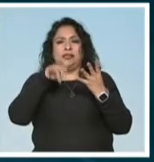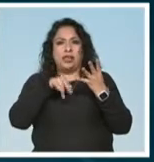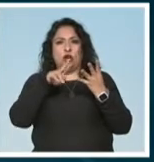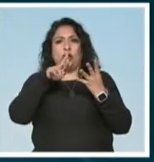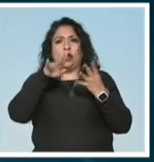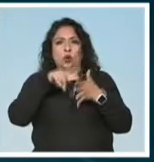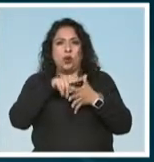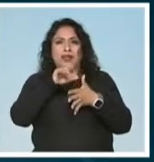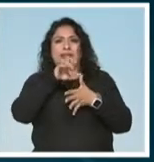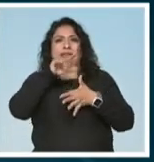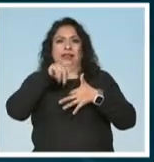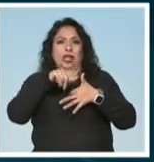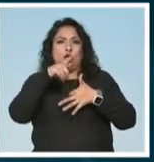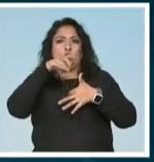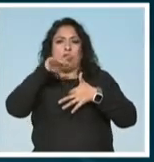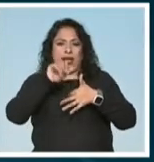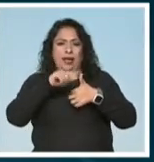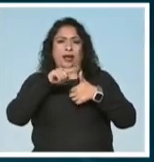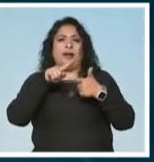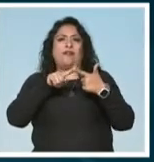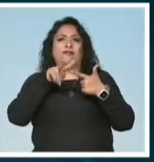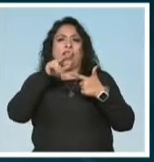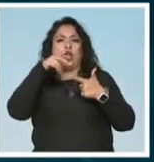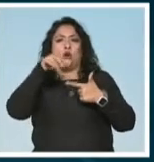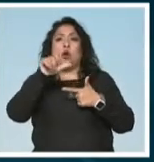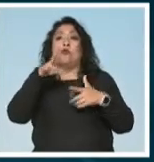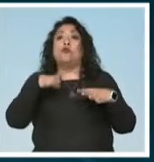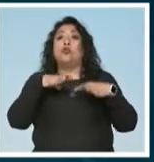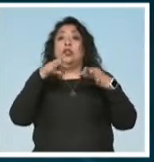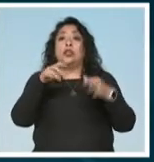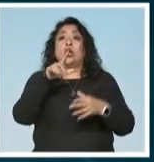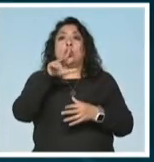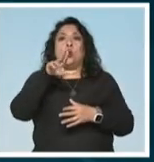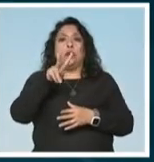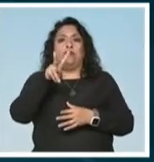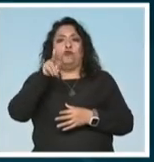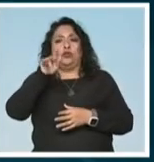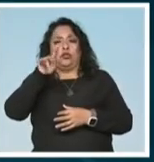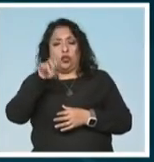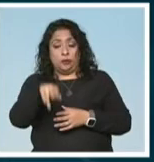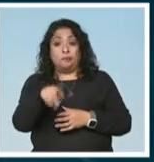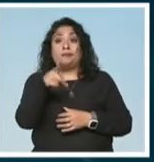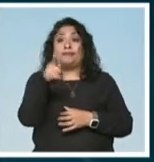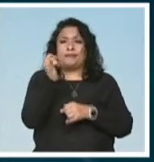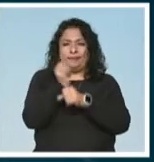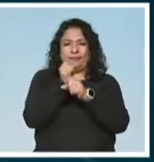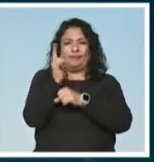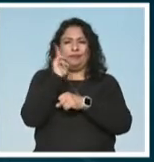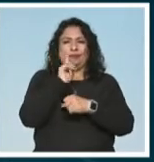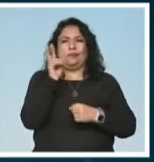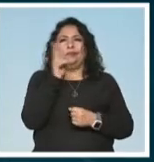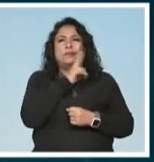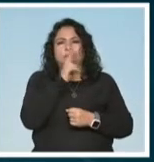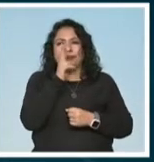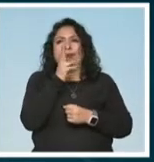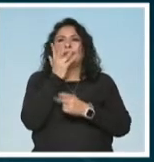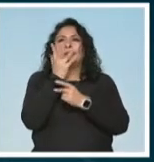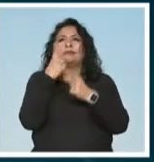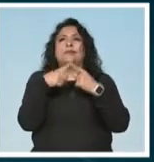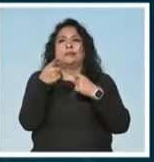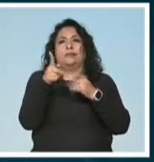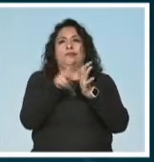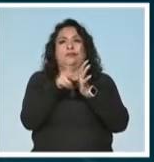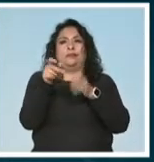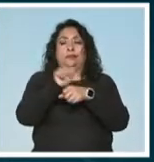Renoir, Cézanne, Gauguin y Van Gogh, en la Fundación Louis Vuitton. Una investigadora rusa citada por el